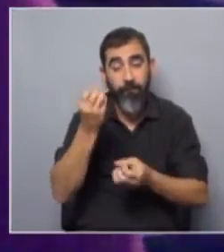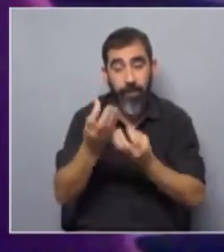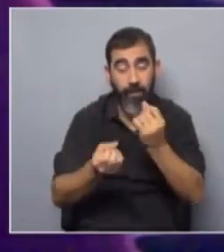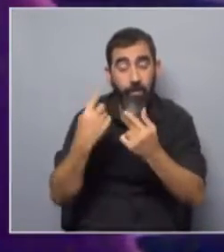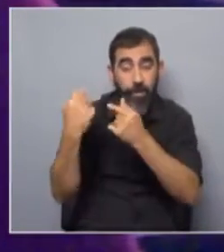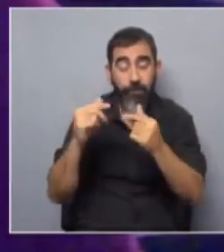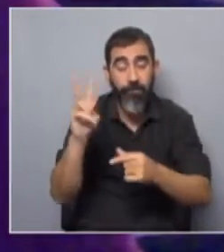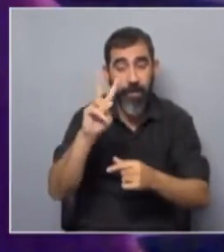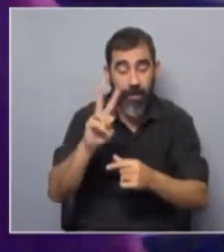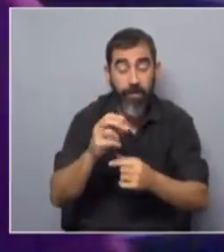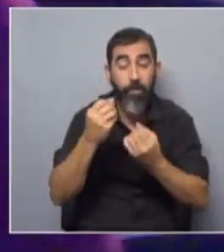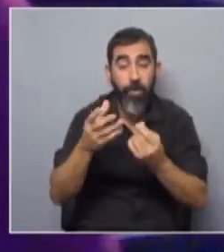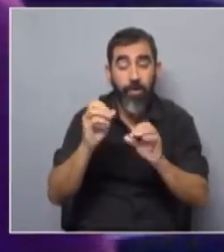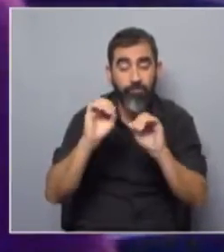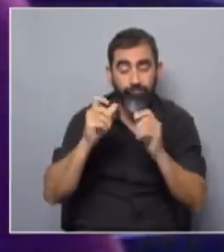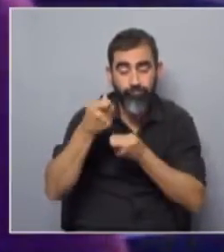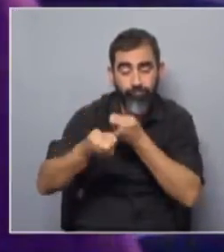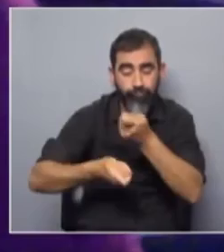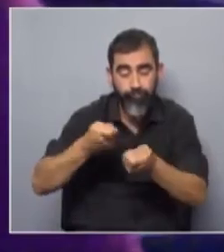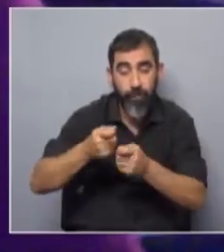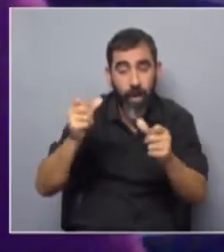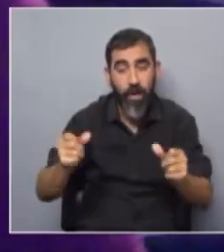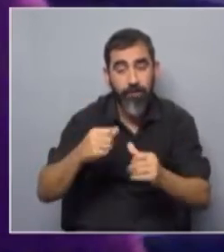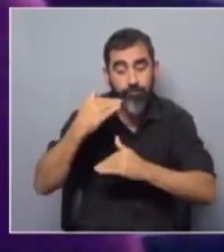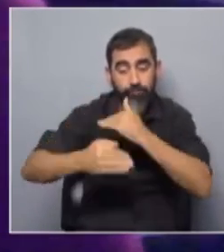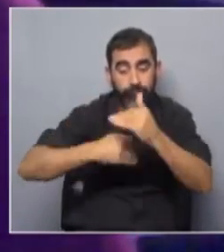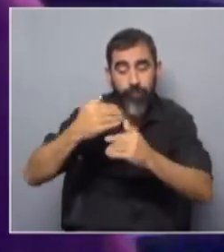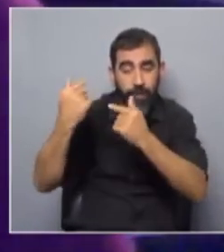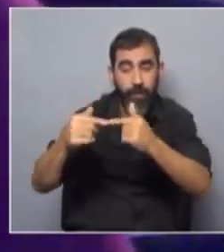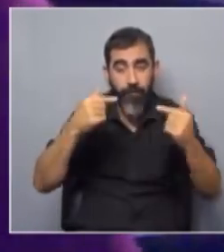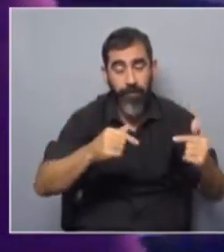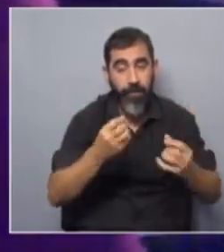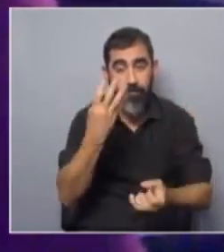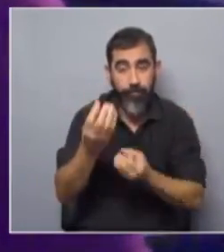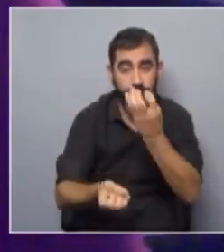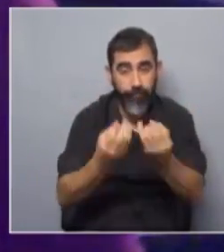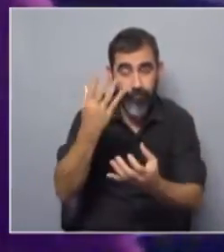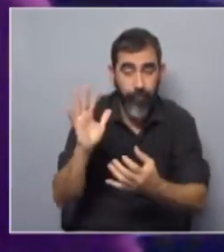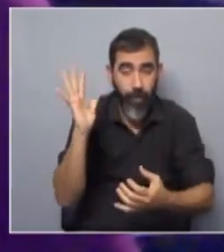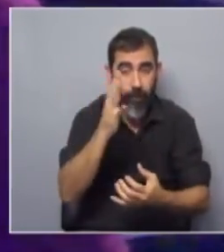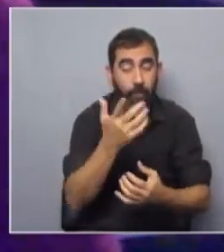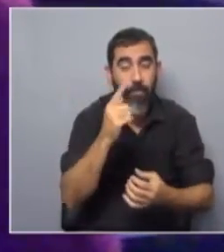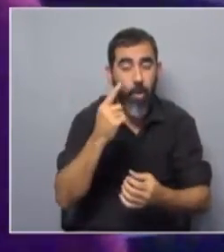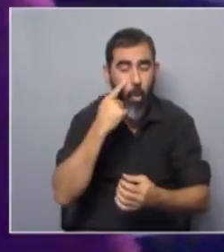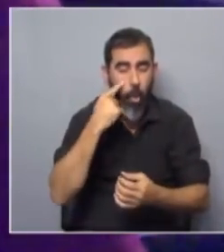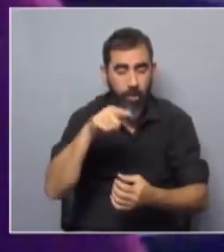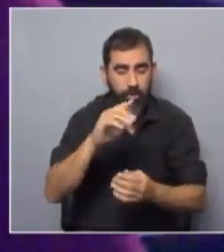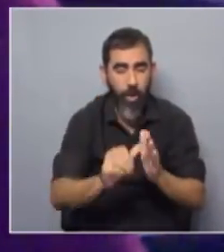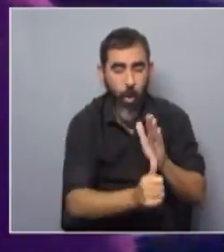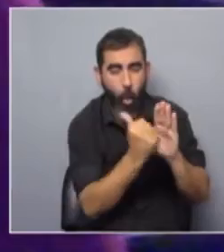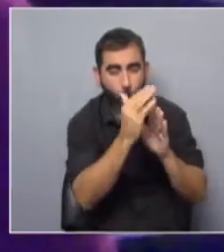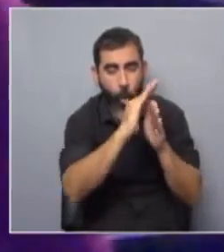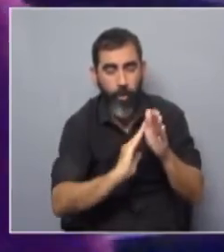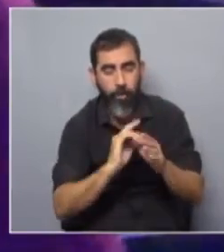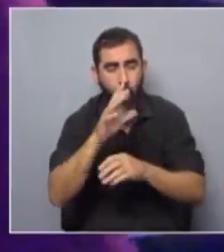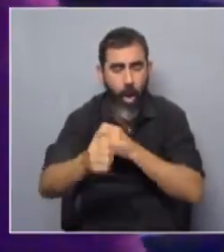porque estos nutrientes hacen que se desarrolle una vegetación diferente, pero bueno, son muy conocidos en el litoral por